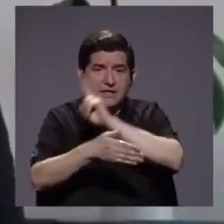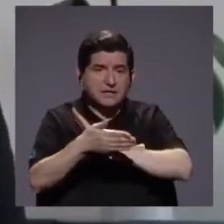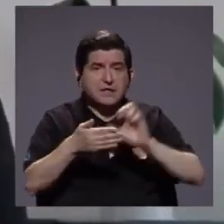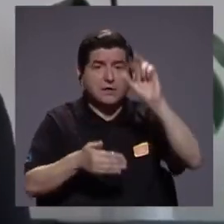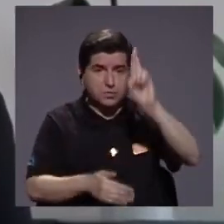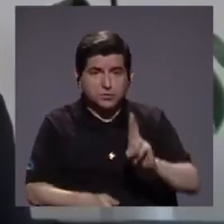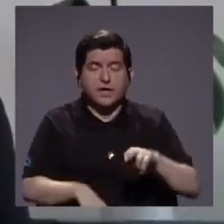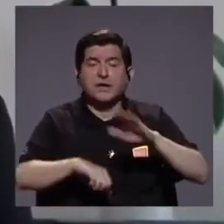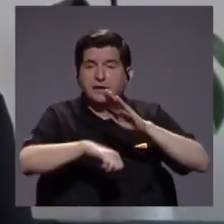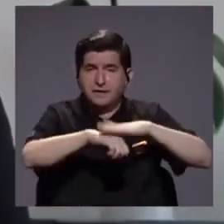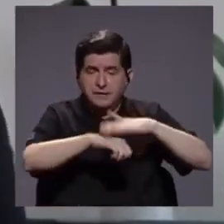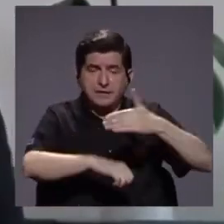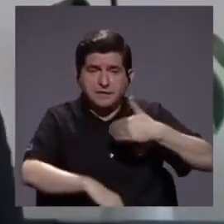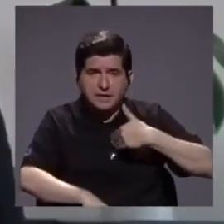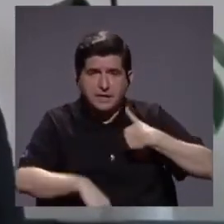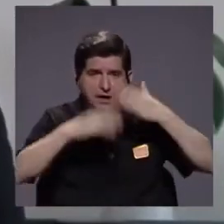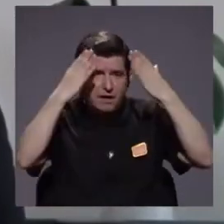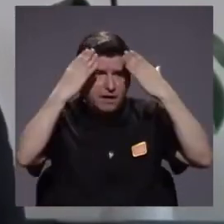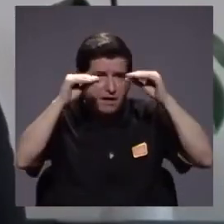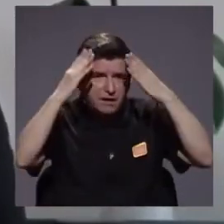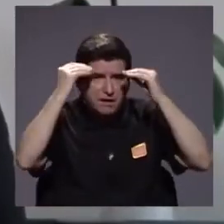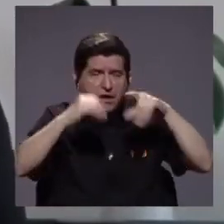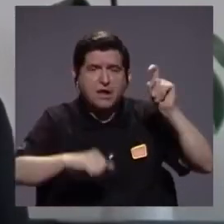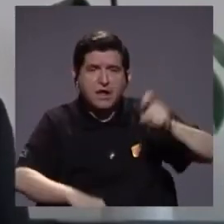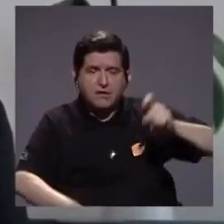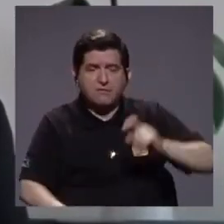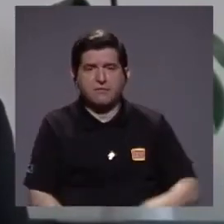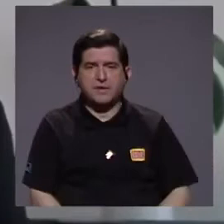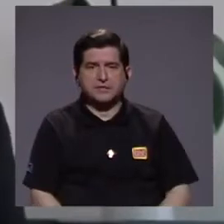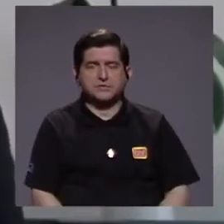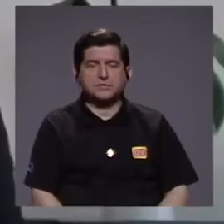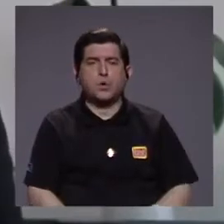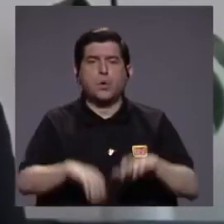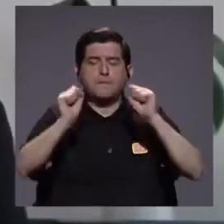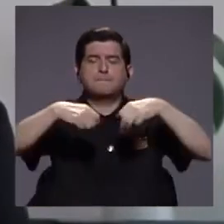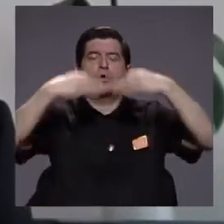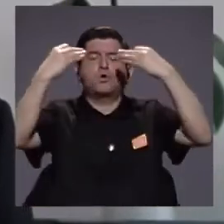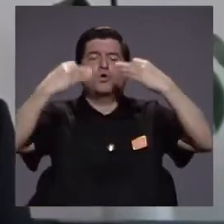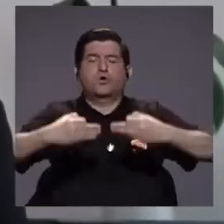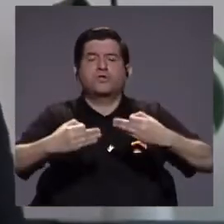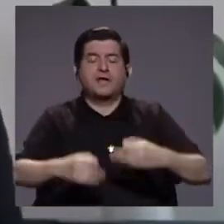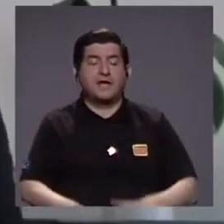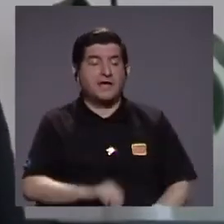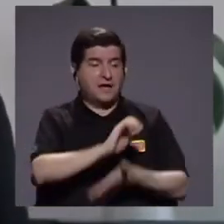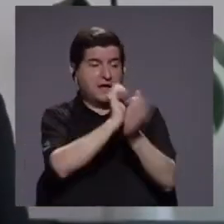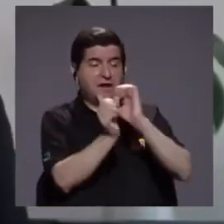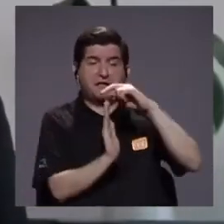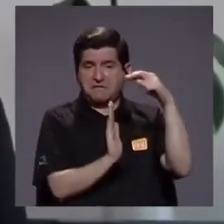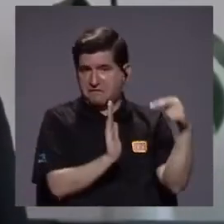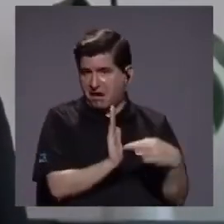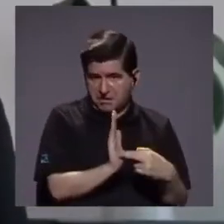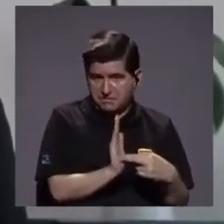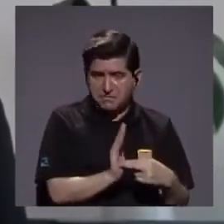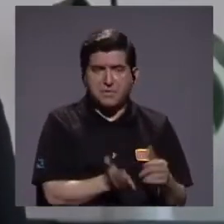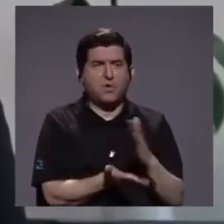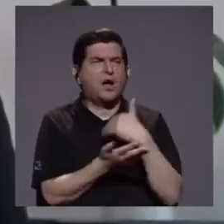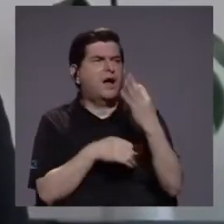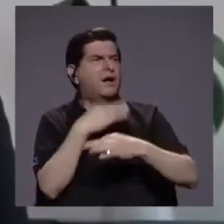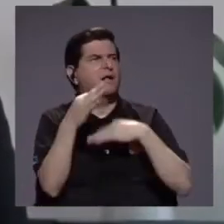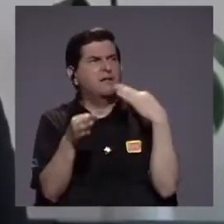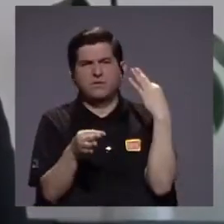que permita tener la información necesaria para la toma de decisiones, los cambios reglamentarios, algún